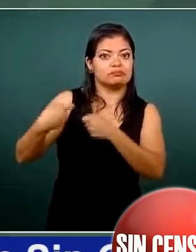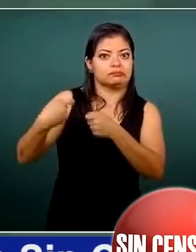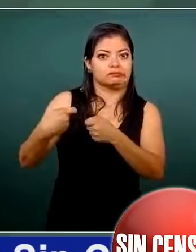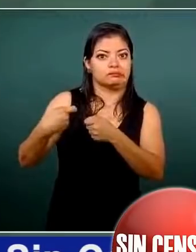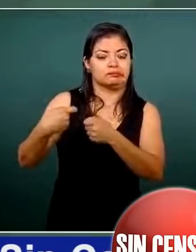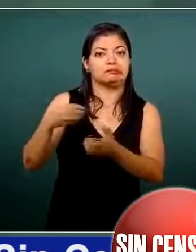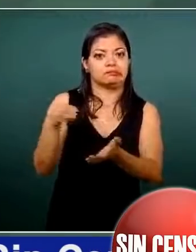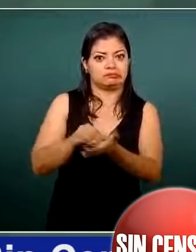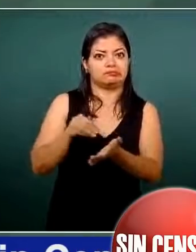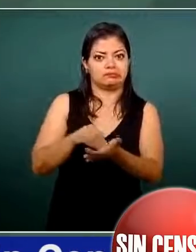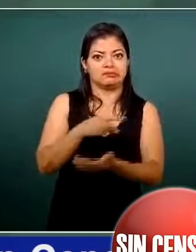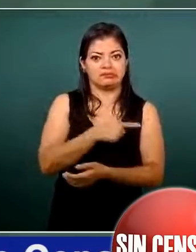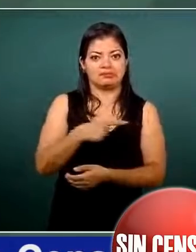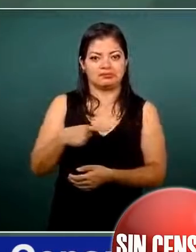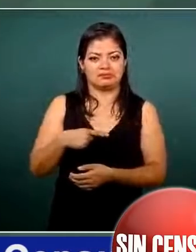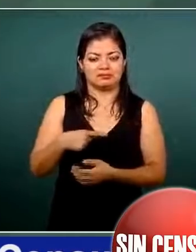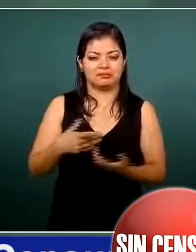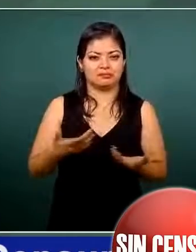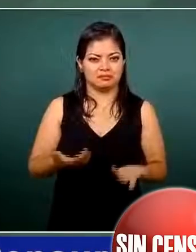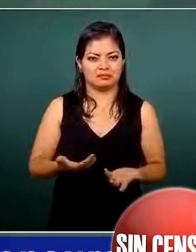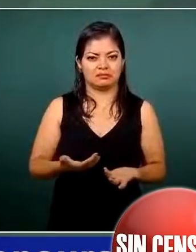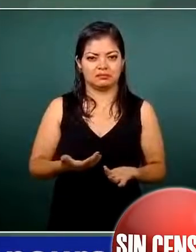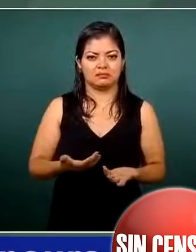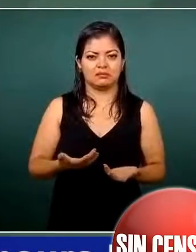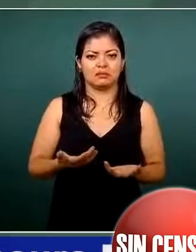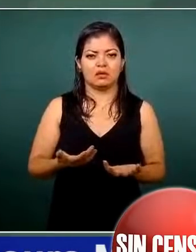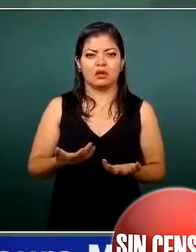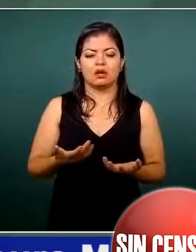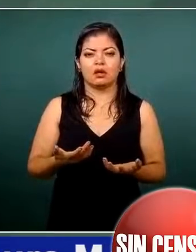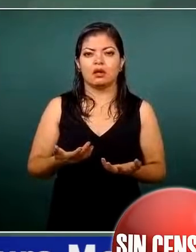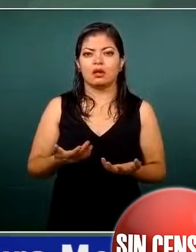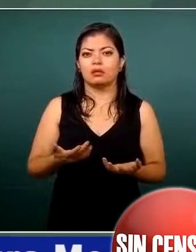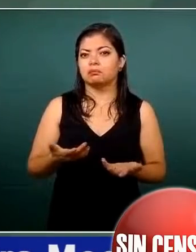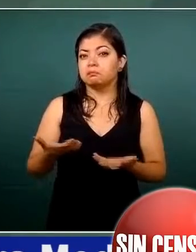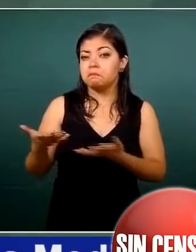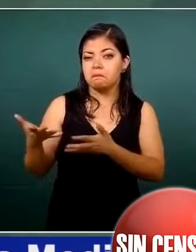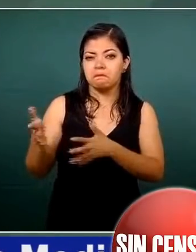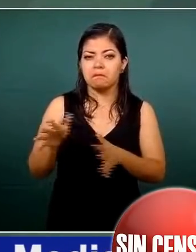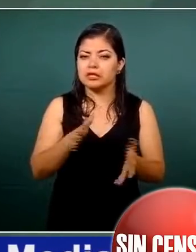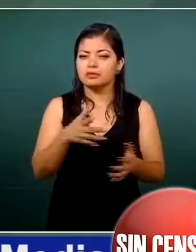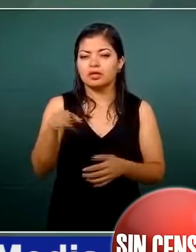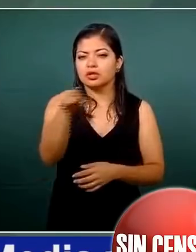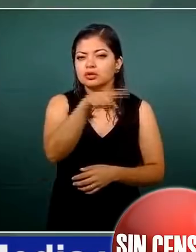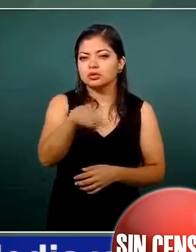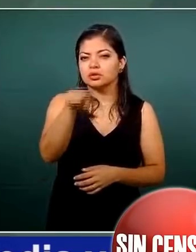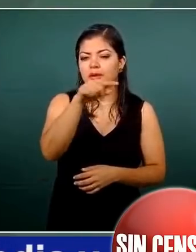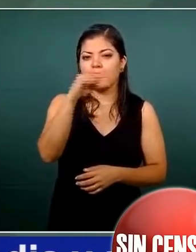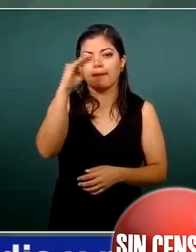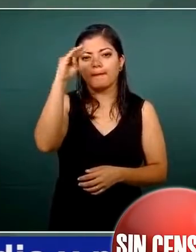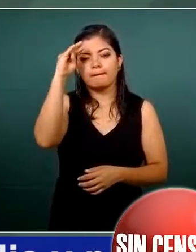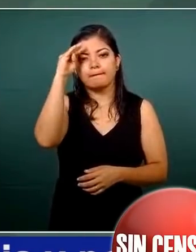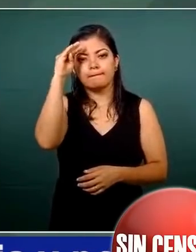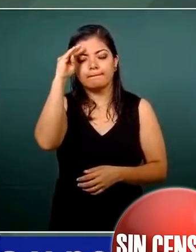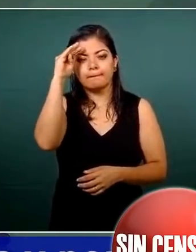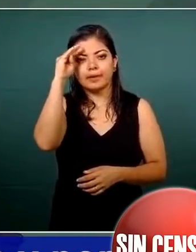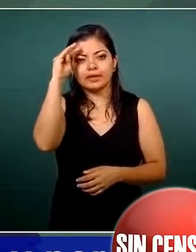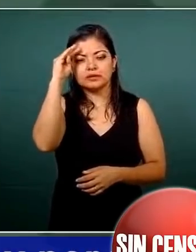En términos así muy generales, piensen